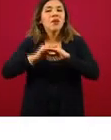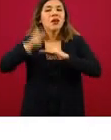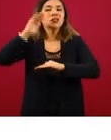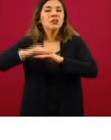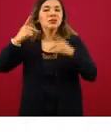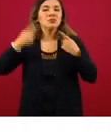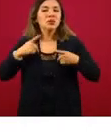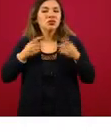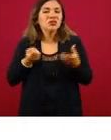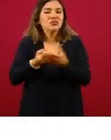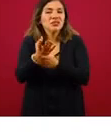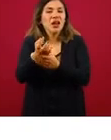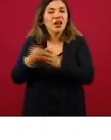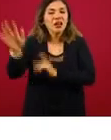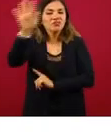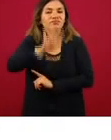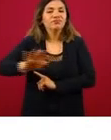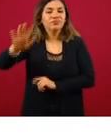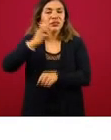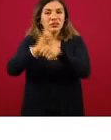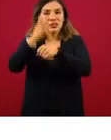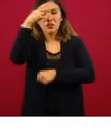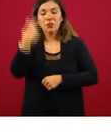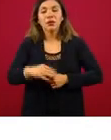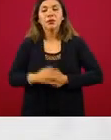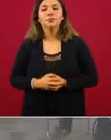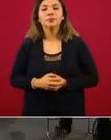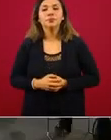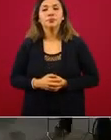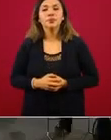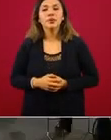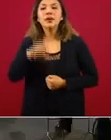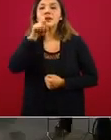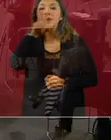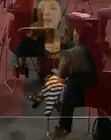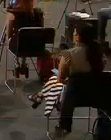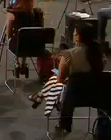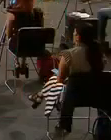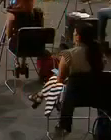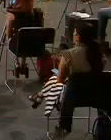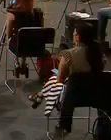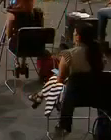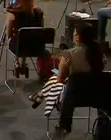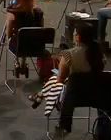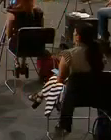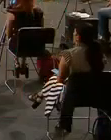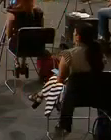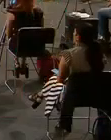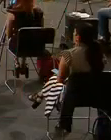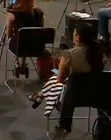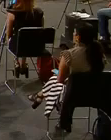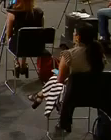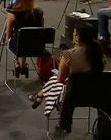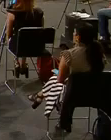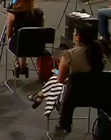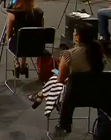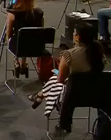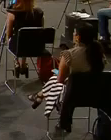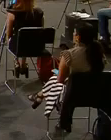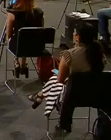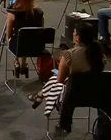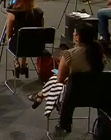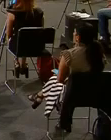en la movilidad en toda la zona metropolitana. El Estado de Jalisco también había conservado bastante la